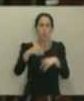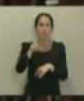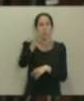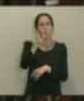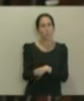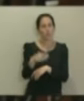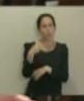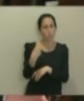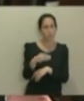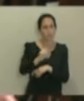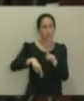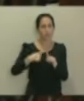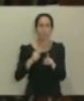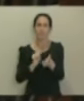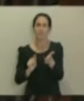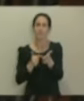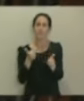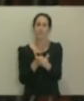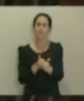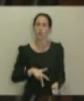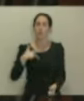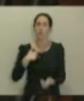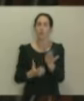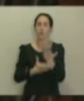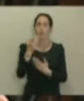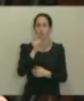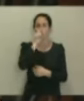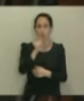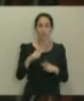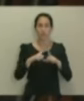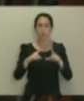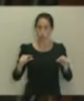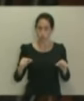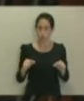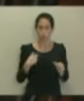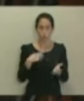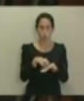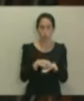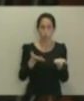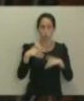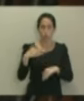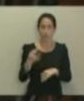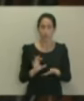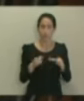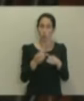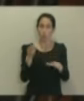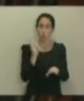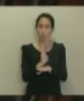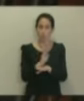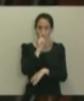además de presidente, es el secretario general de la Federación Socialista Asturiana y no tengo ninguna duda que esa decisión del Grupo Parlamentario